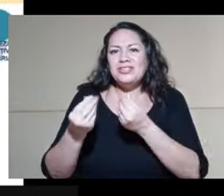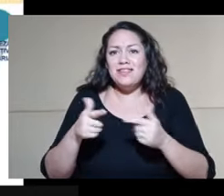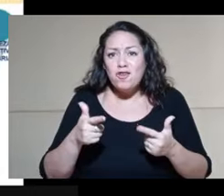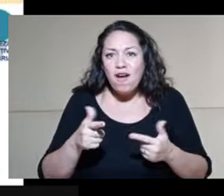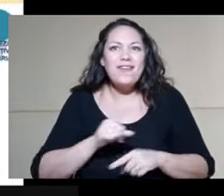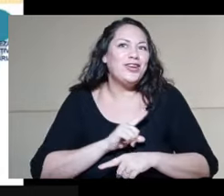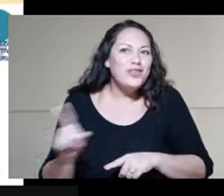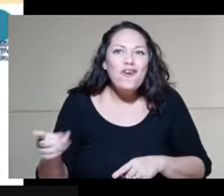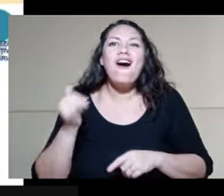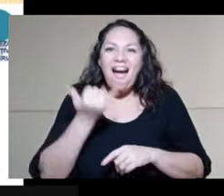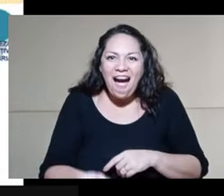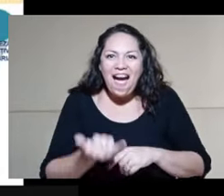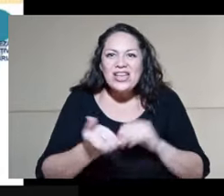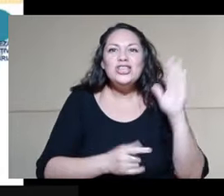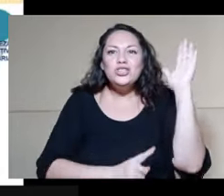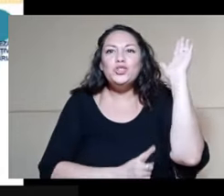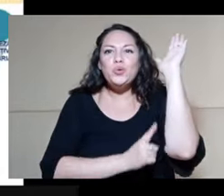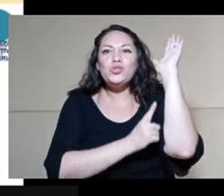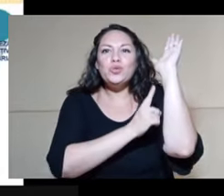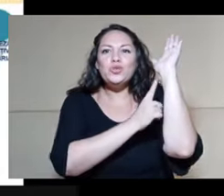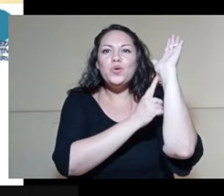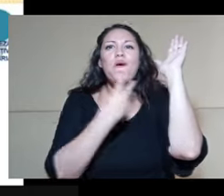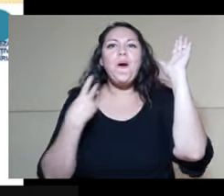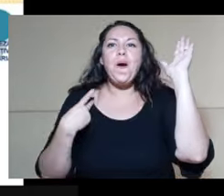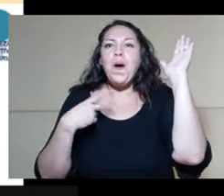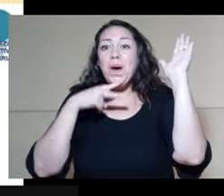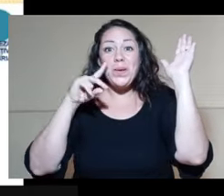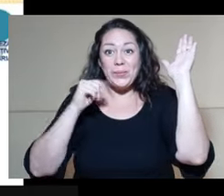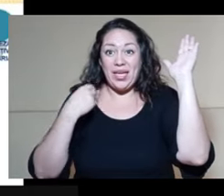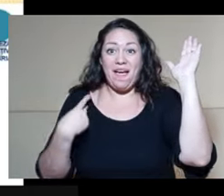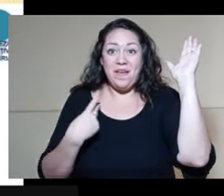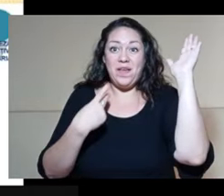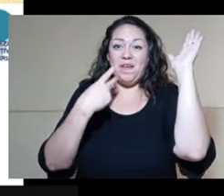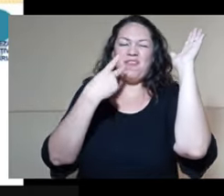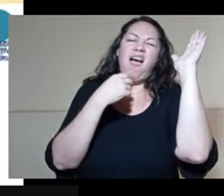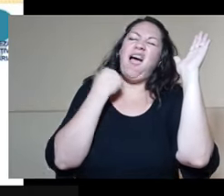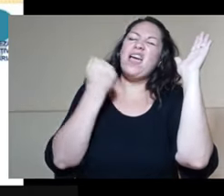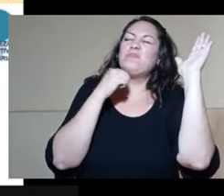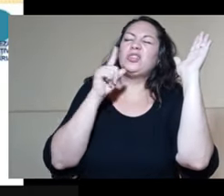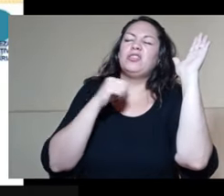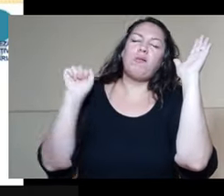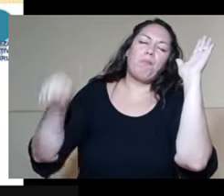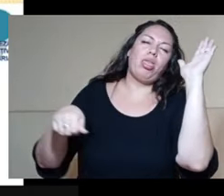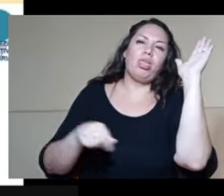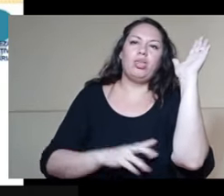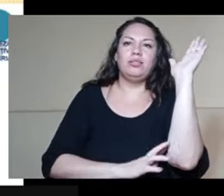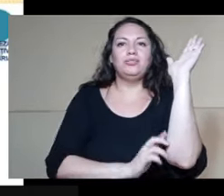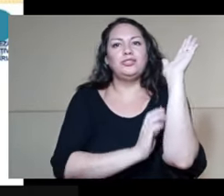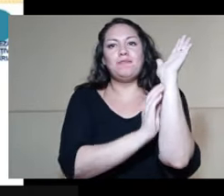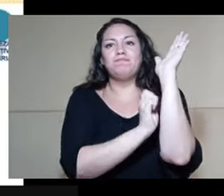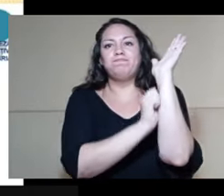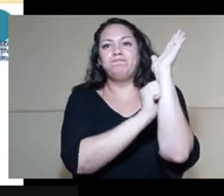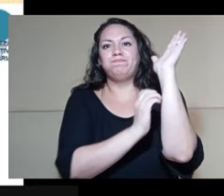quiere decir? ¿Que no teníamos sensibilidad? Sí, sí teníamos sensibilidad. Subió, pero llegó al tálamo y el tálamo dijo, no, pero no es de mucha importancia, no la